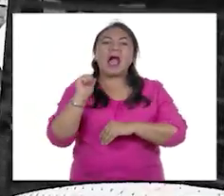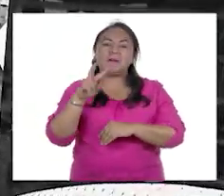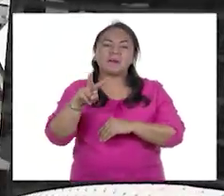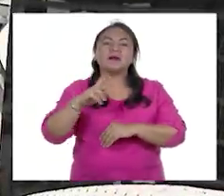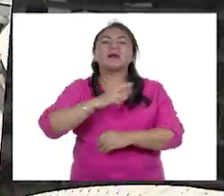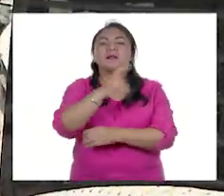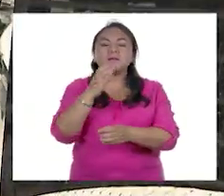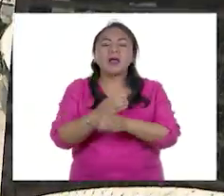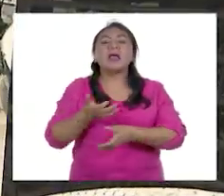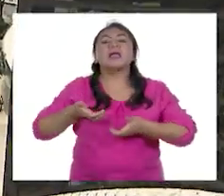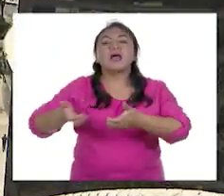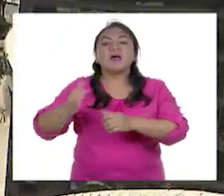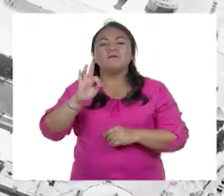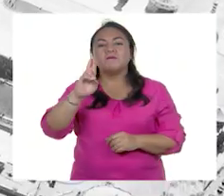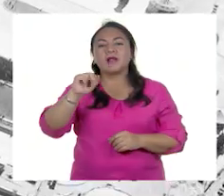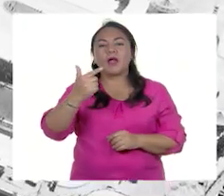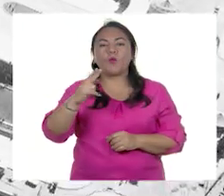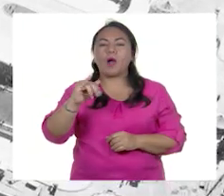calle de la Fragua.